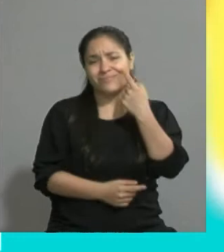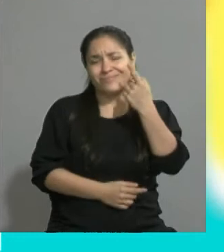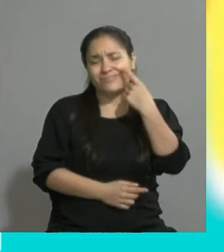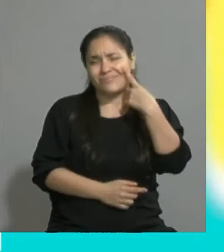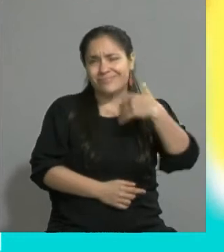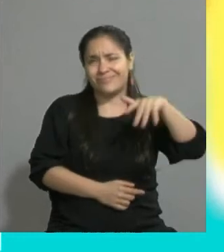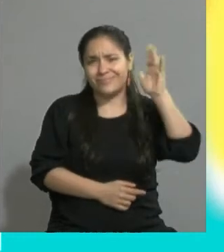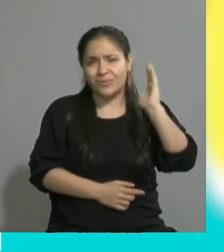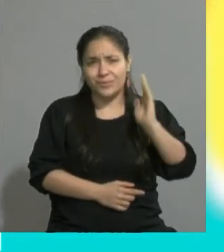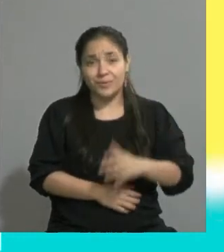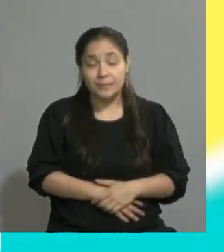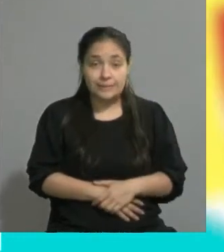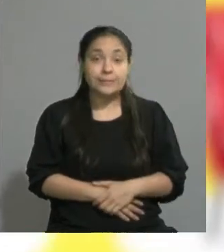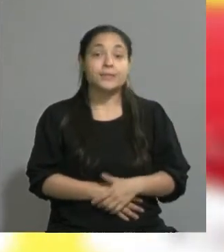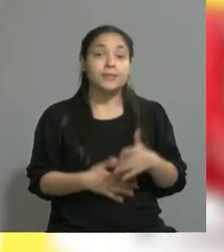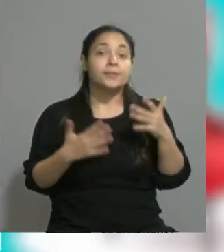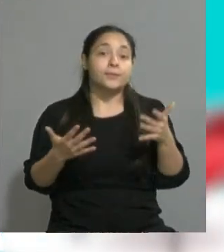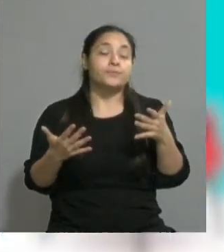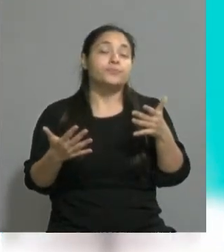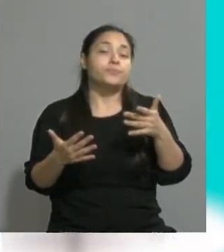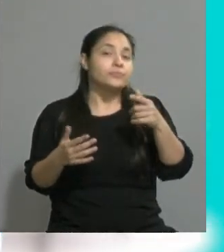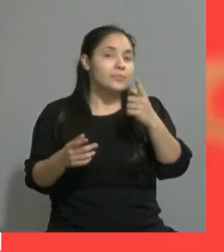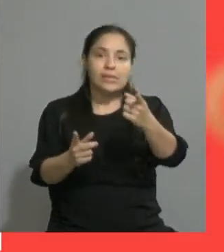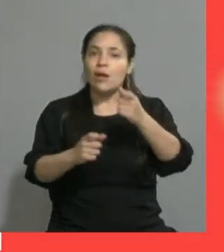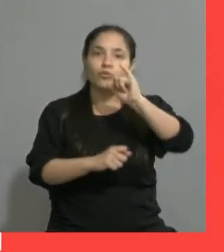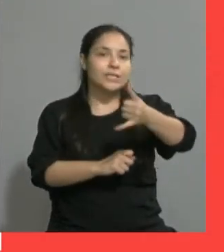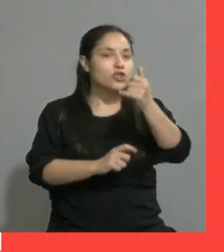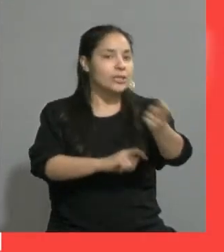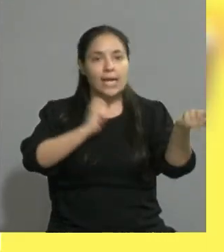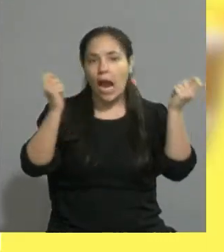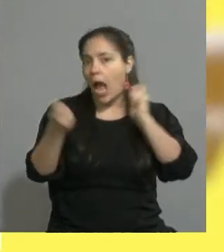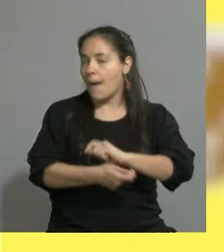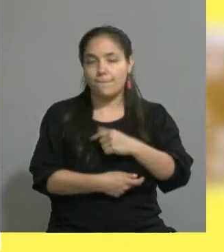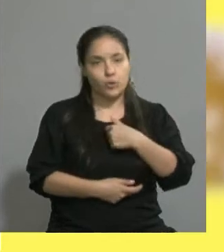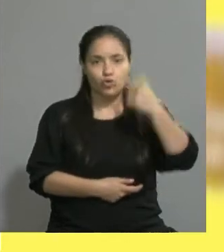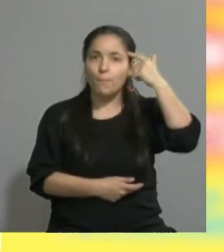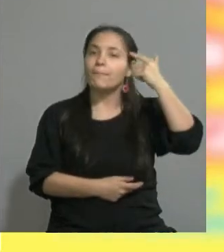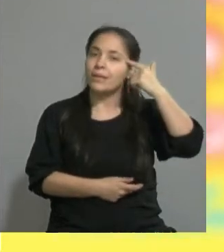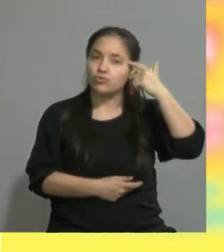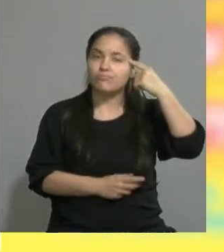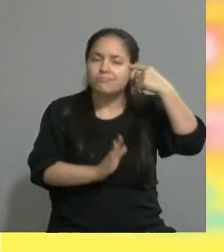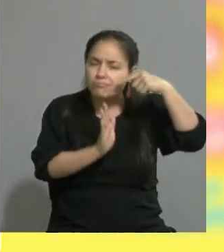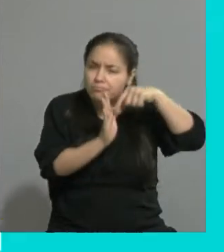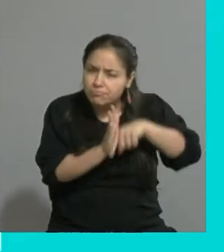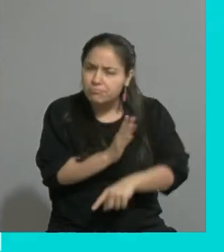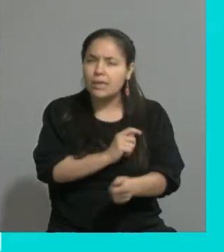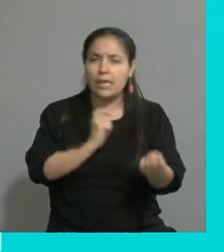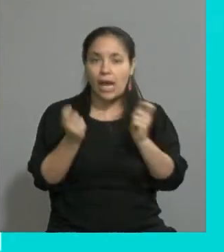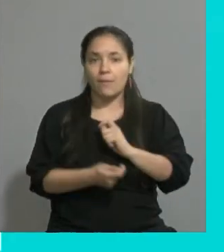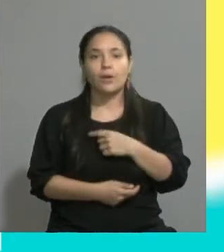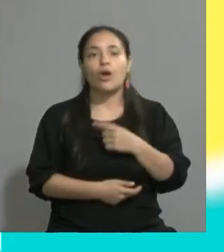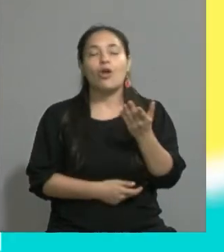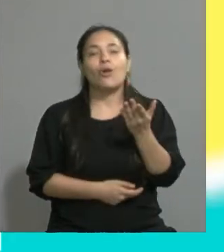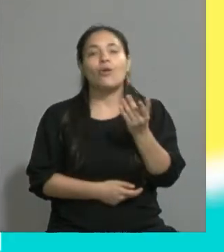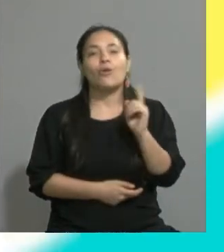animales. Acá hay que hacer un cambio profundo, en mi opinión, y no entrar en la casuística, porque